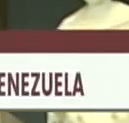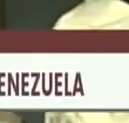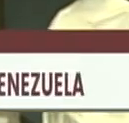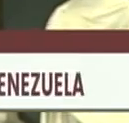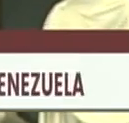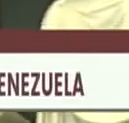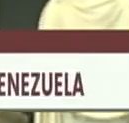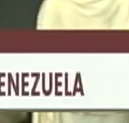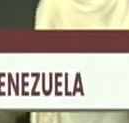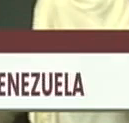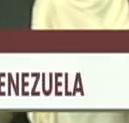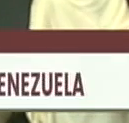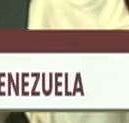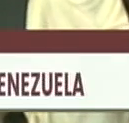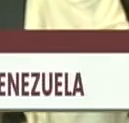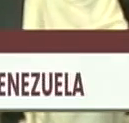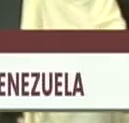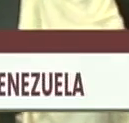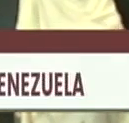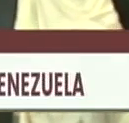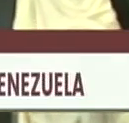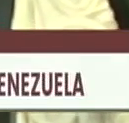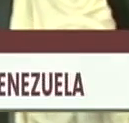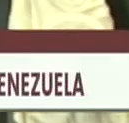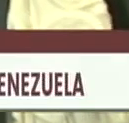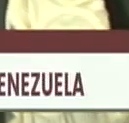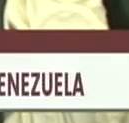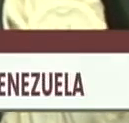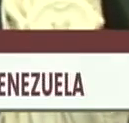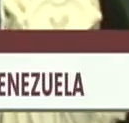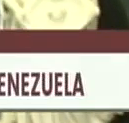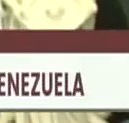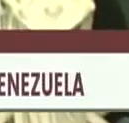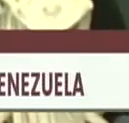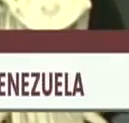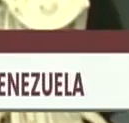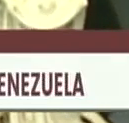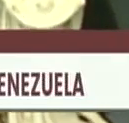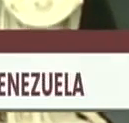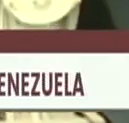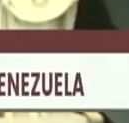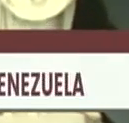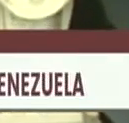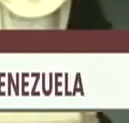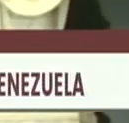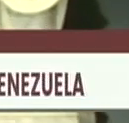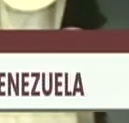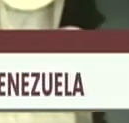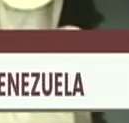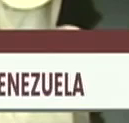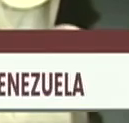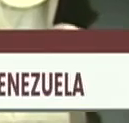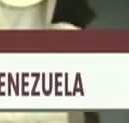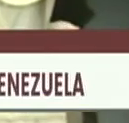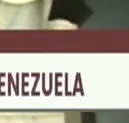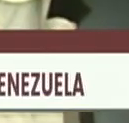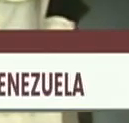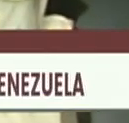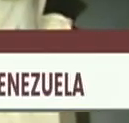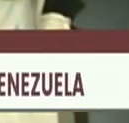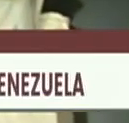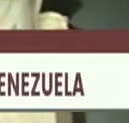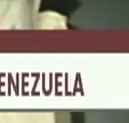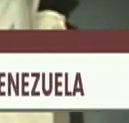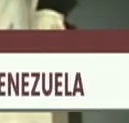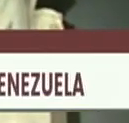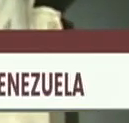Desplazamiento de las autoridades hacia la parte de afuera del Panteón Nacional, les decía al principio de esta transmisión. Desplazamiento de las autoridades hasta la puerta principal del